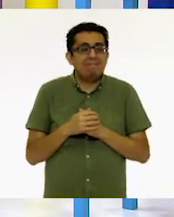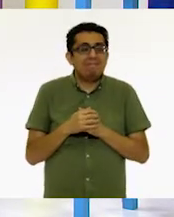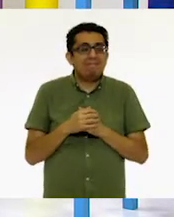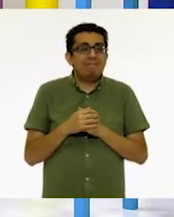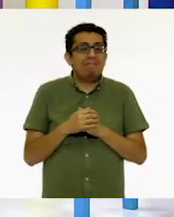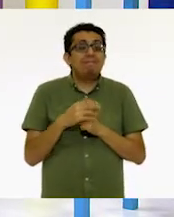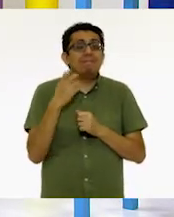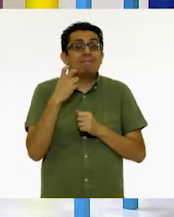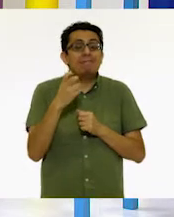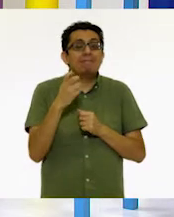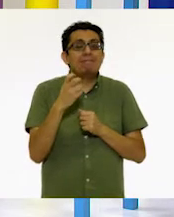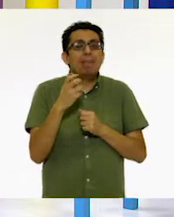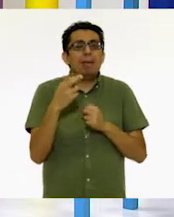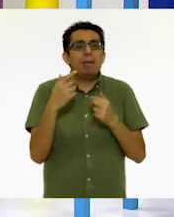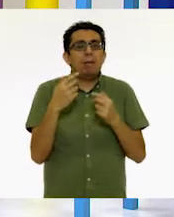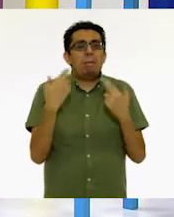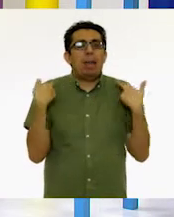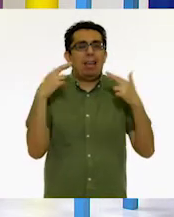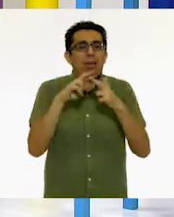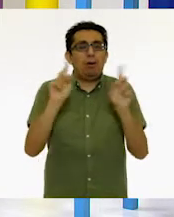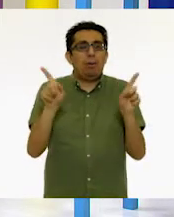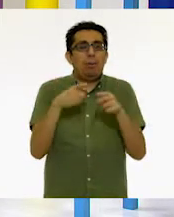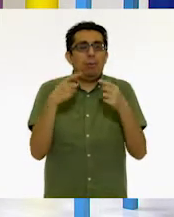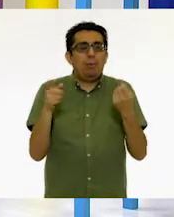que me enseñaba un maestro de música.